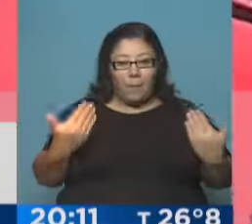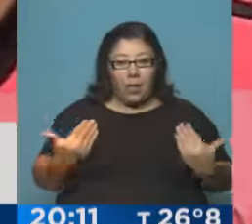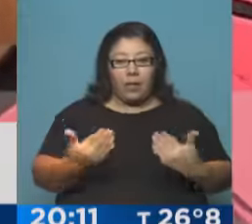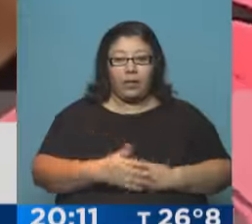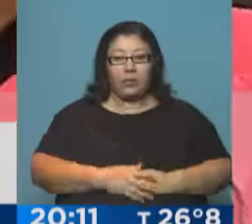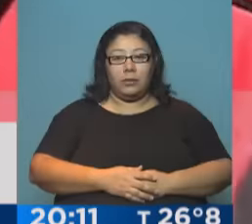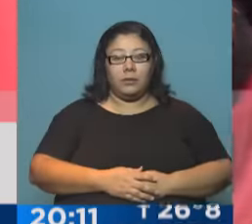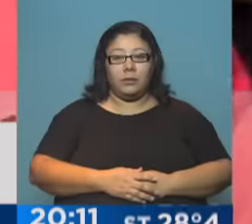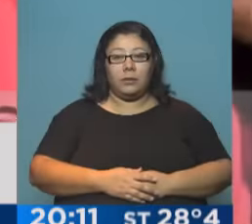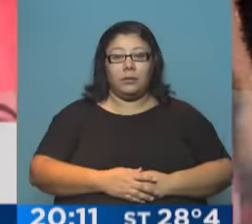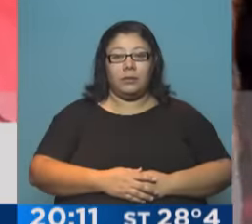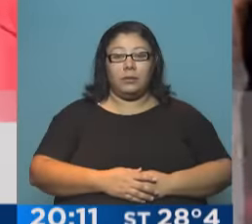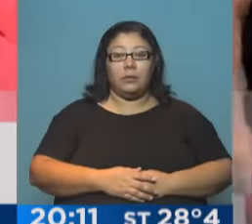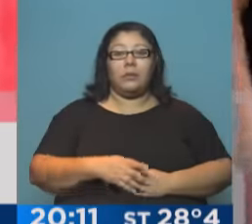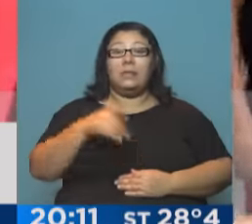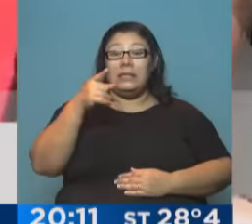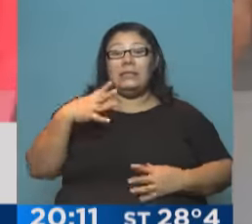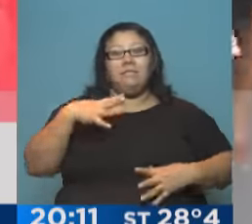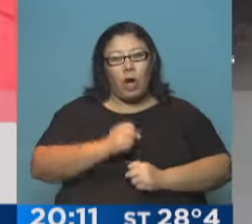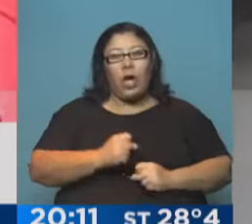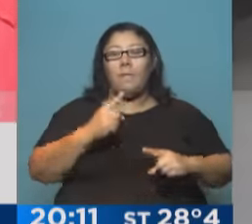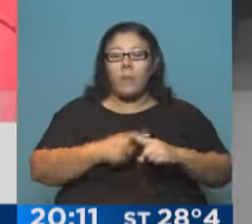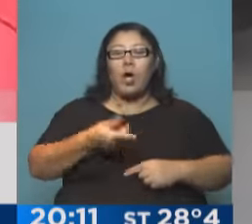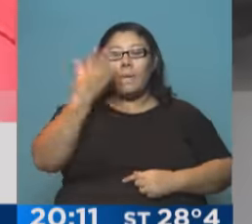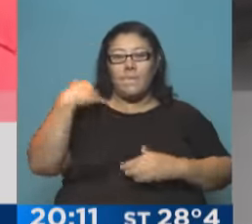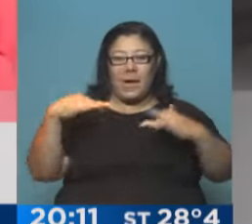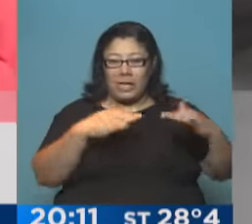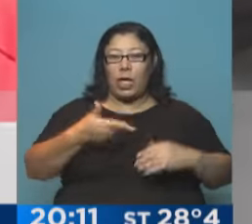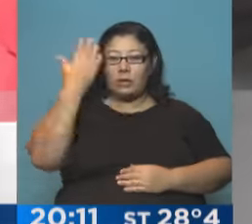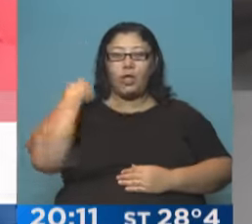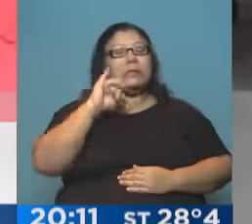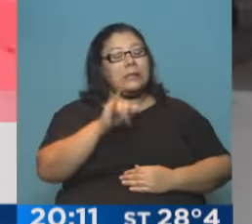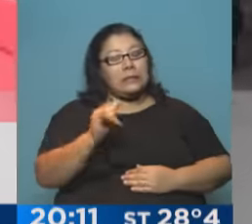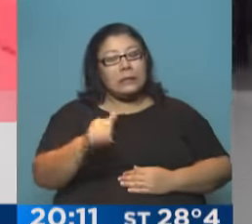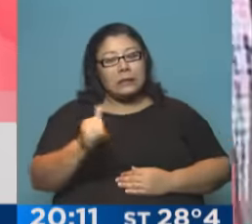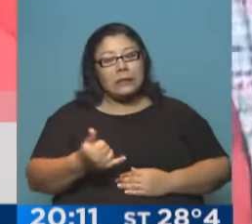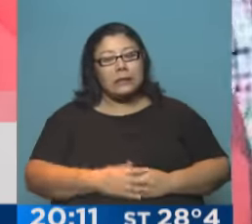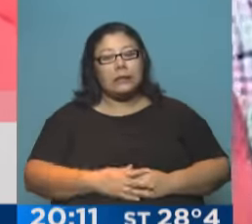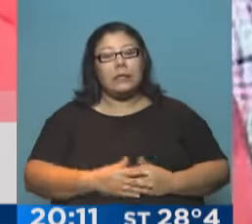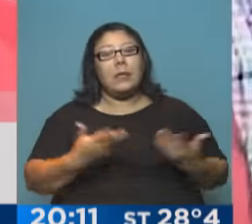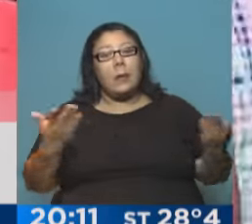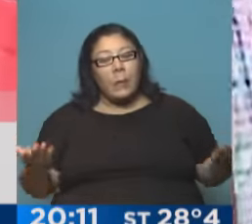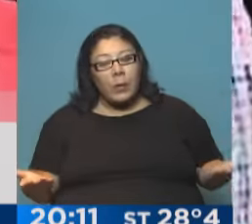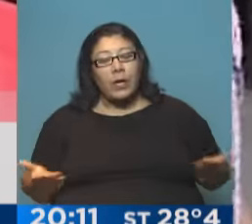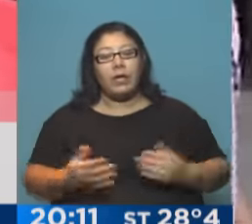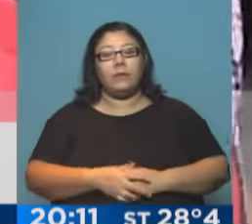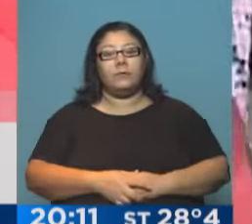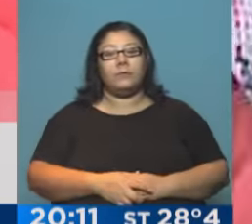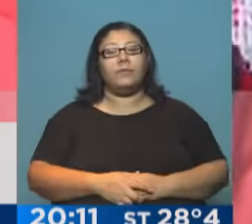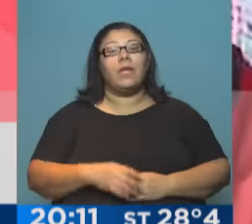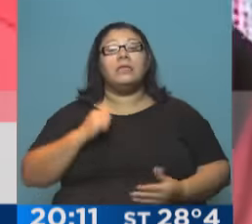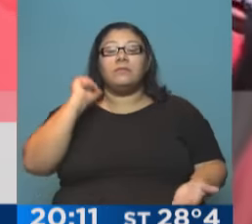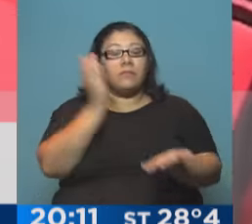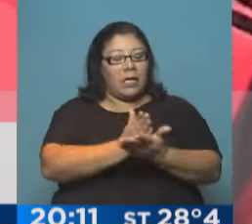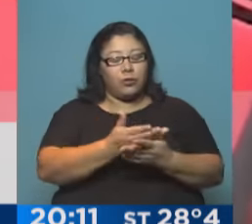semana. La bronca no poder estar, ¿no? Después de lo que fue lo accidentado del partido pasado. Sí, por algo será, uno se merece también la sanción,